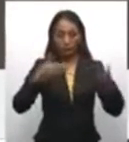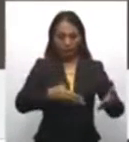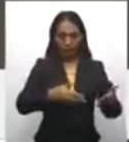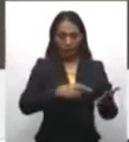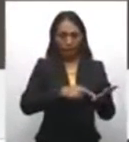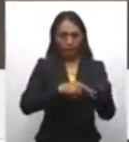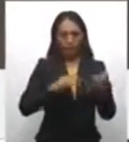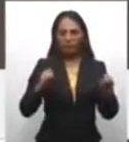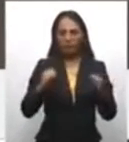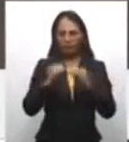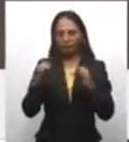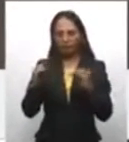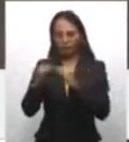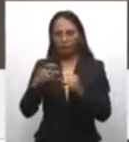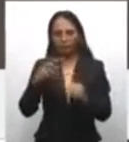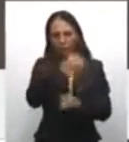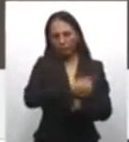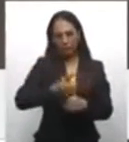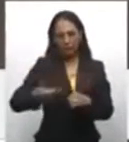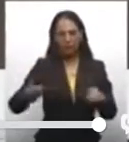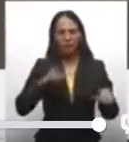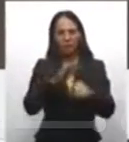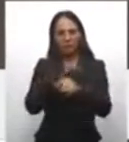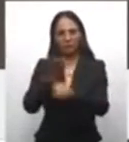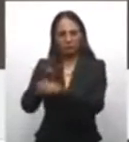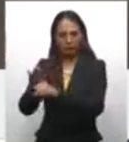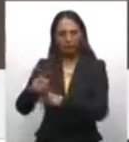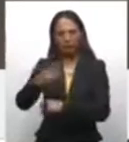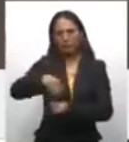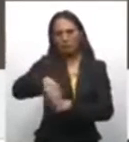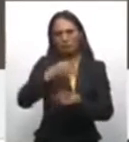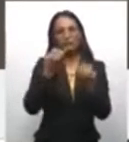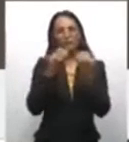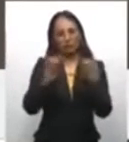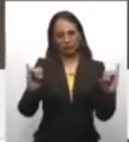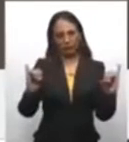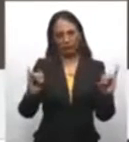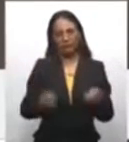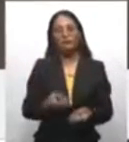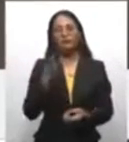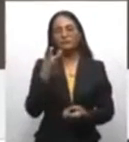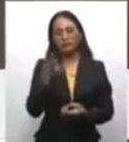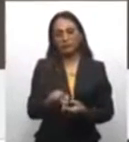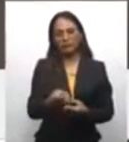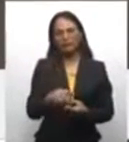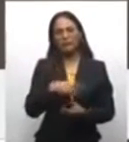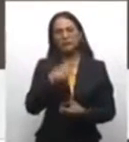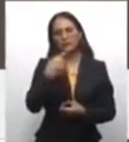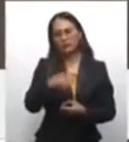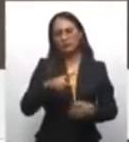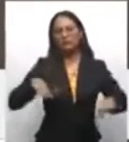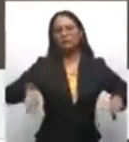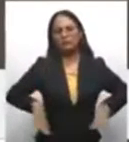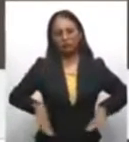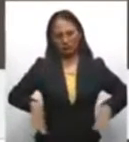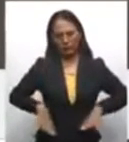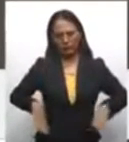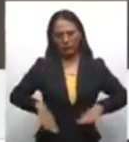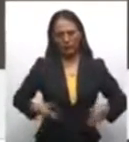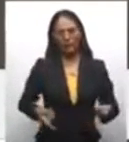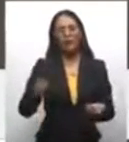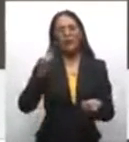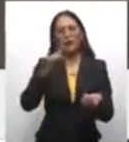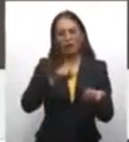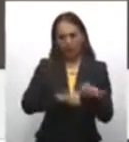que constituyen una protección constitucional a su autonomía, y en esa medida se salvaguardan sus características orgánicas